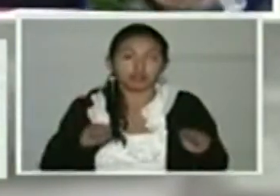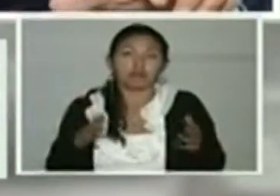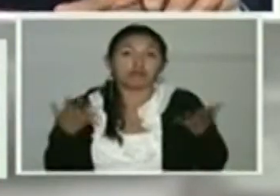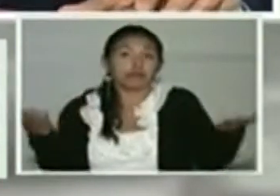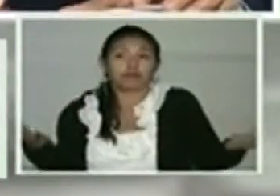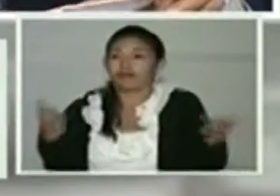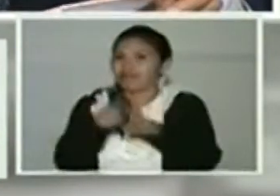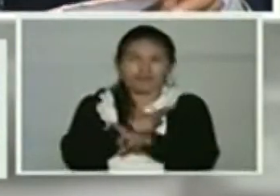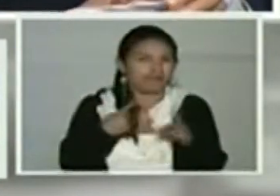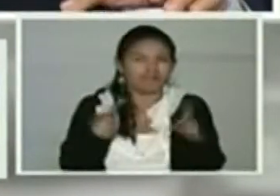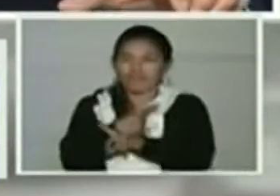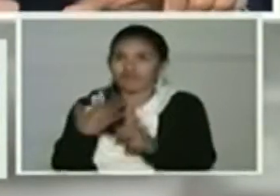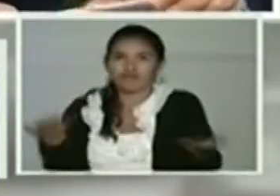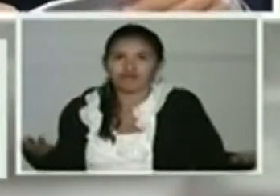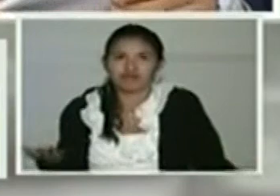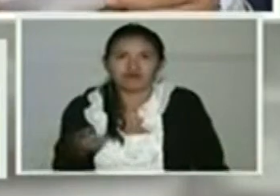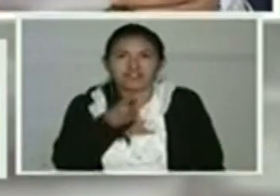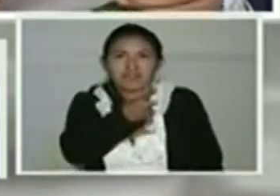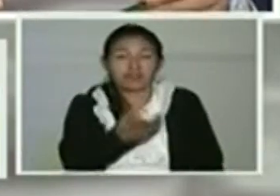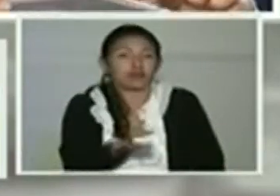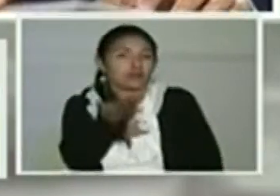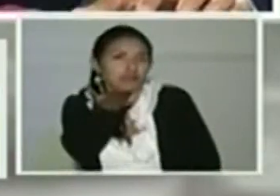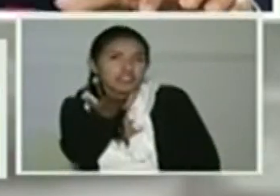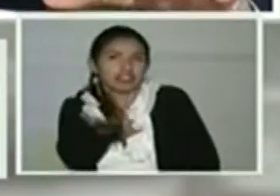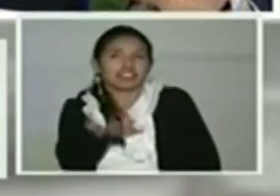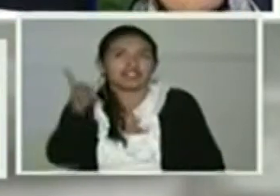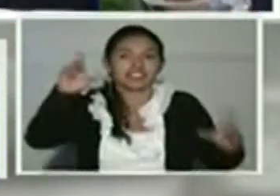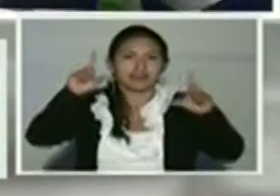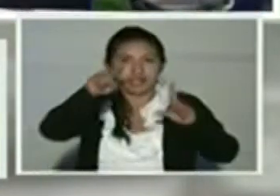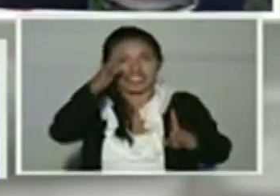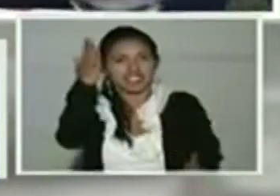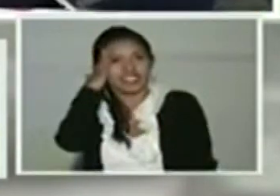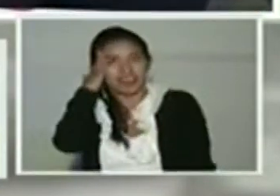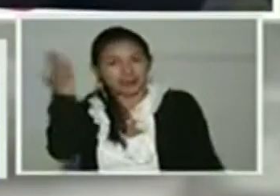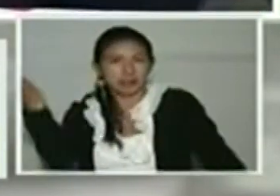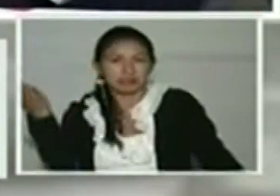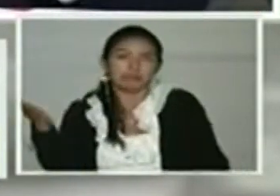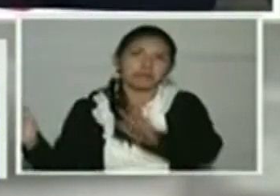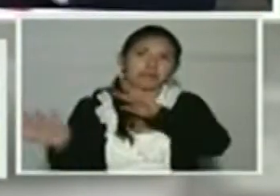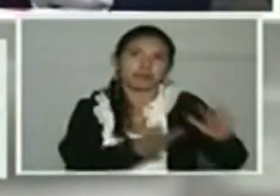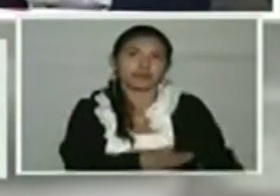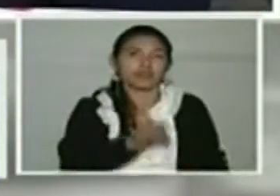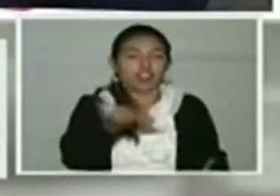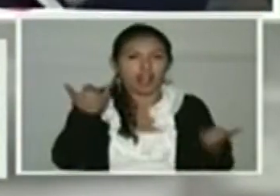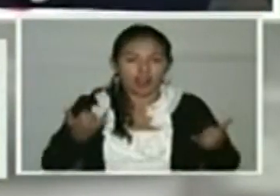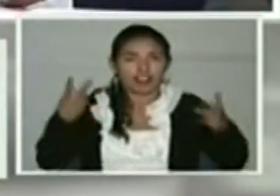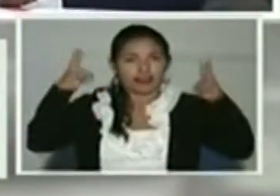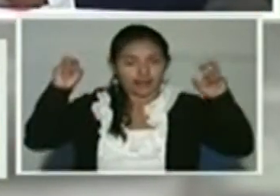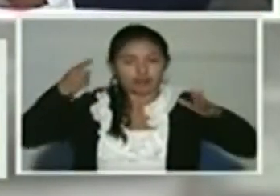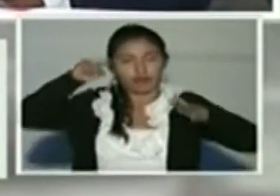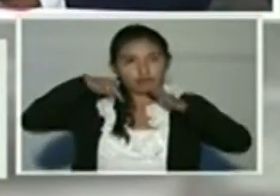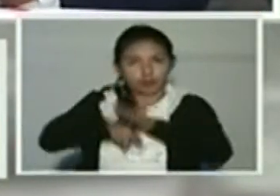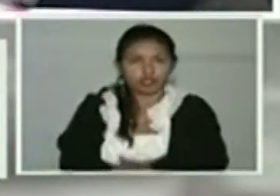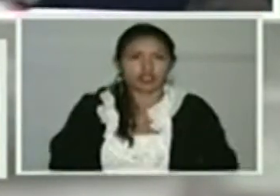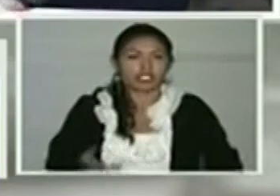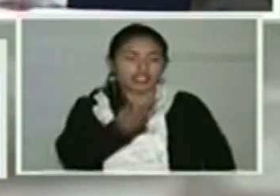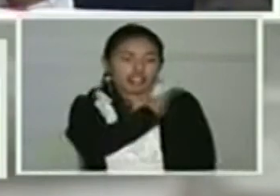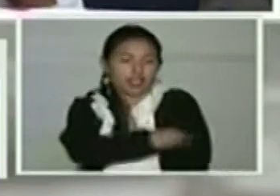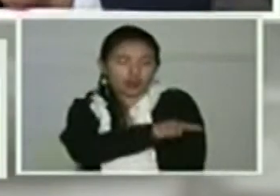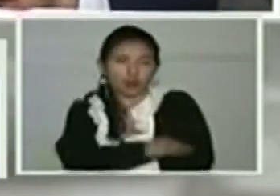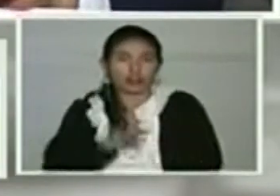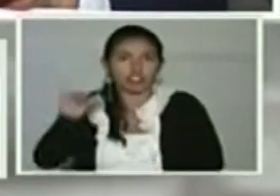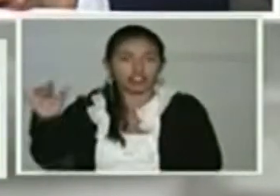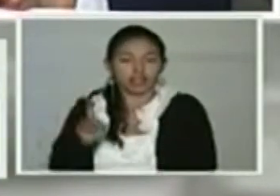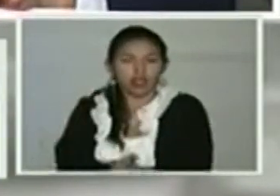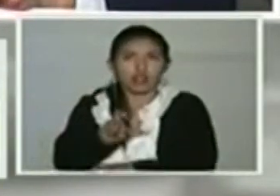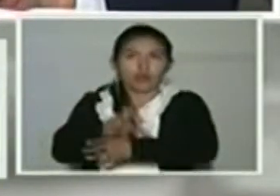contradicciones que usted señor televidente se da cuenta pero vayamos al tema de fondo salud y educación nosotros podemos